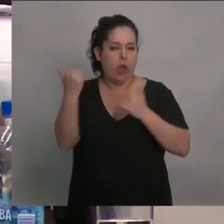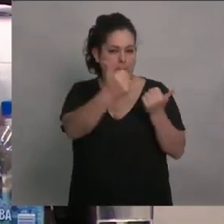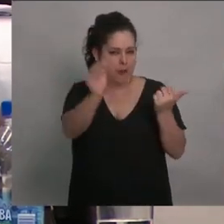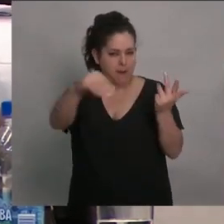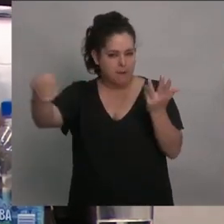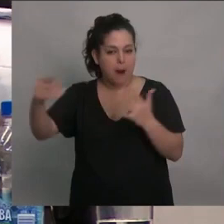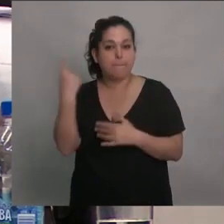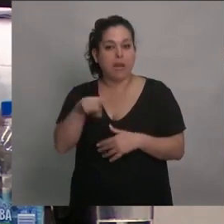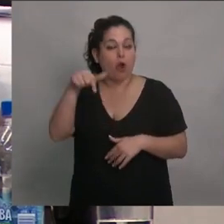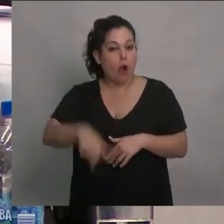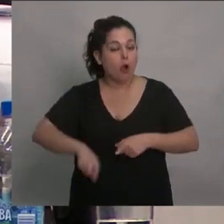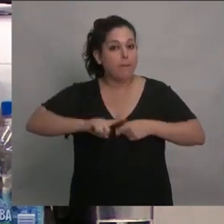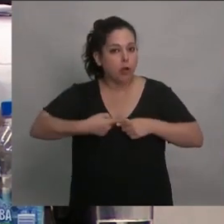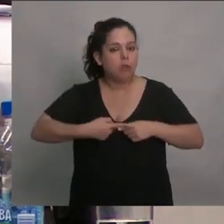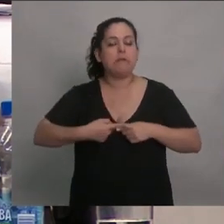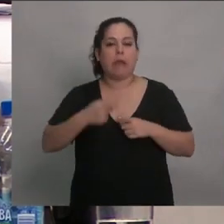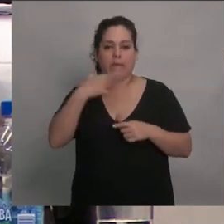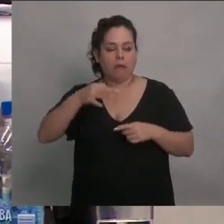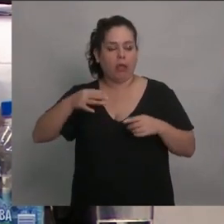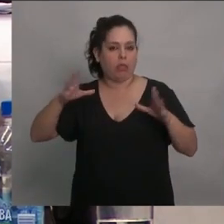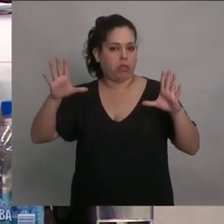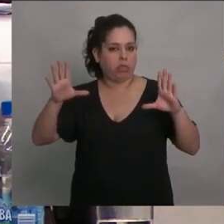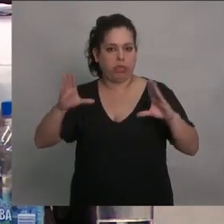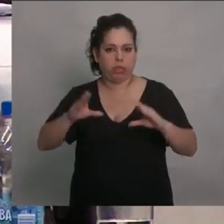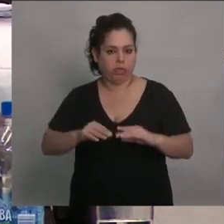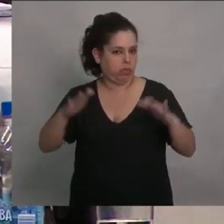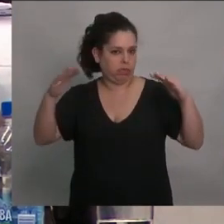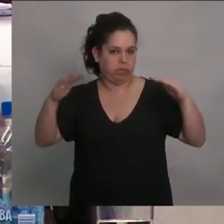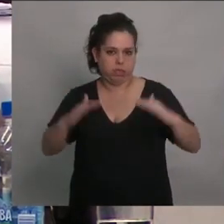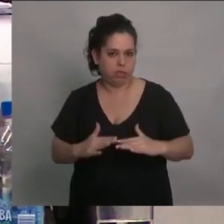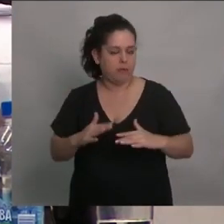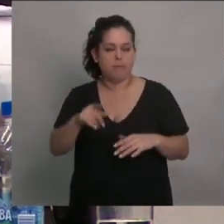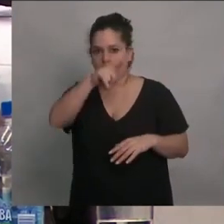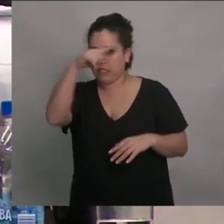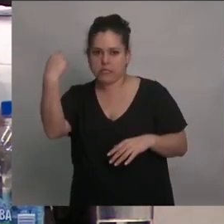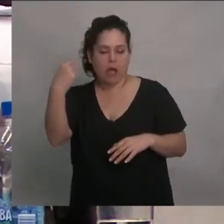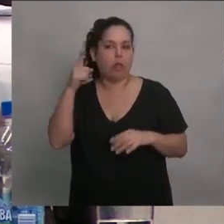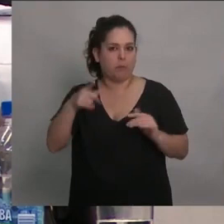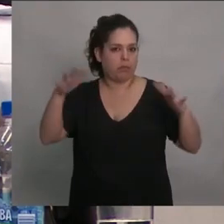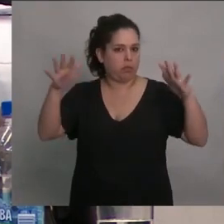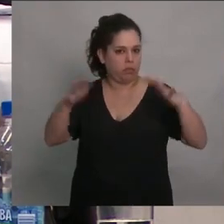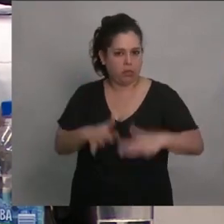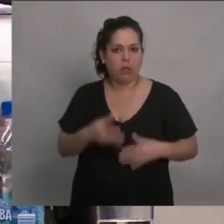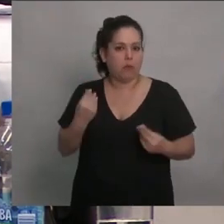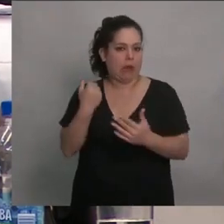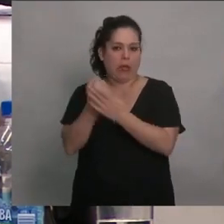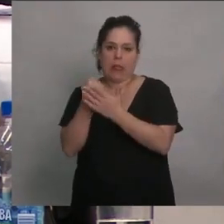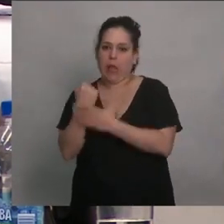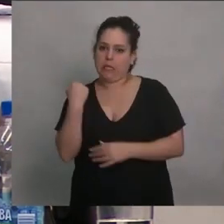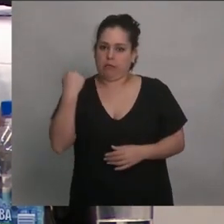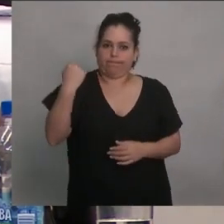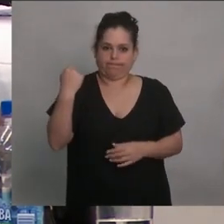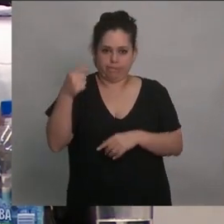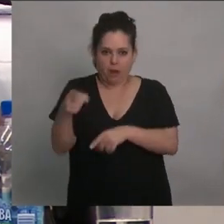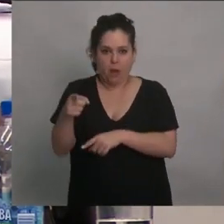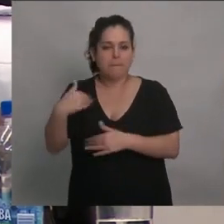política de hoy está devaluada y desplazada junto con el Estado por el neoliberalismo para centralizar